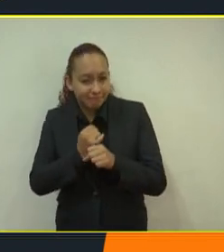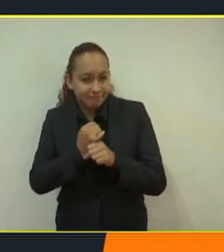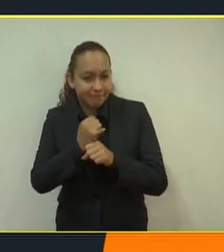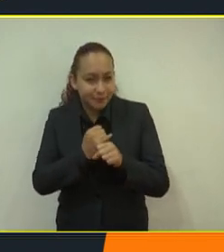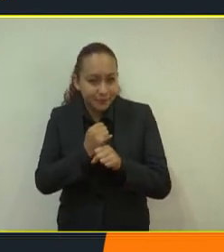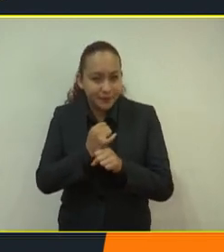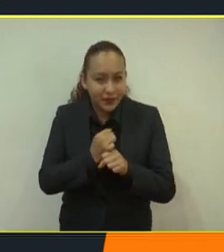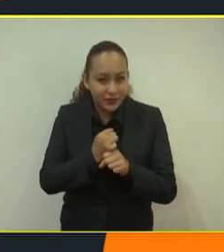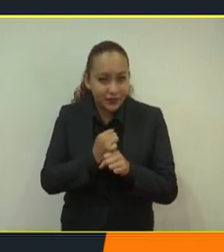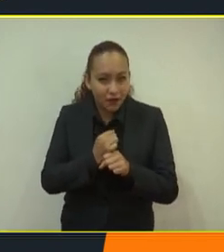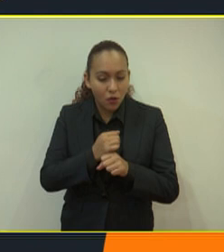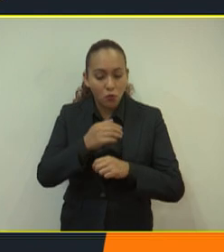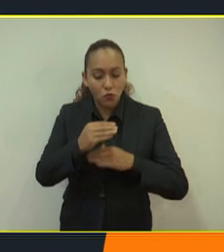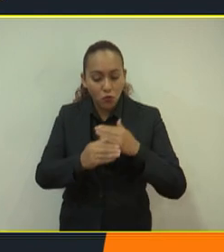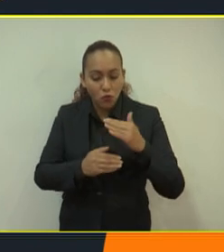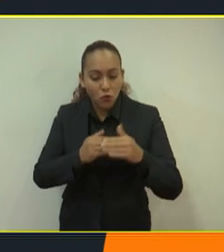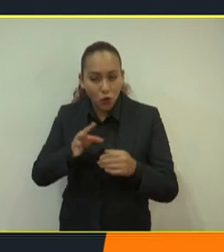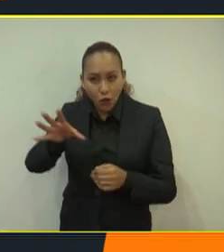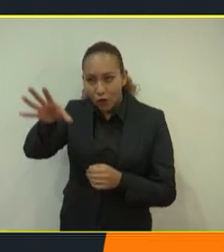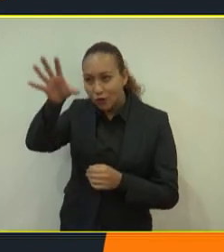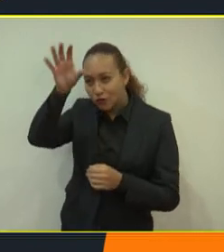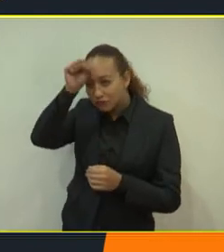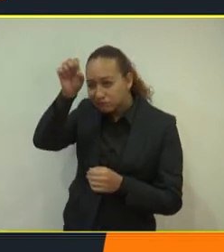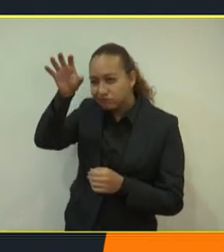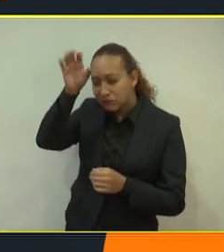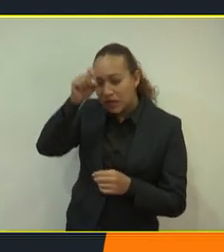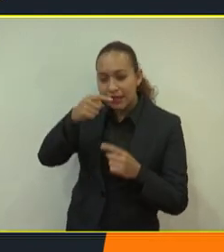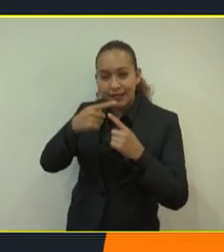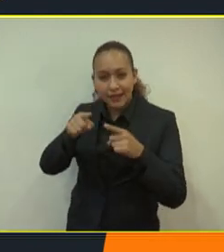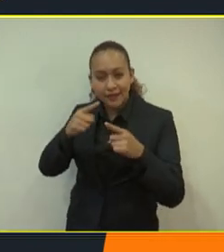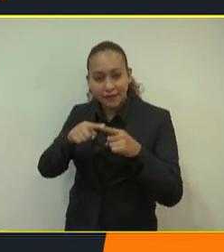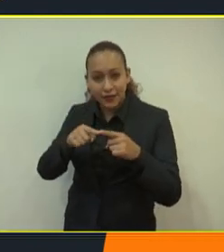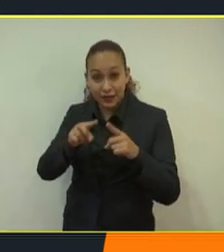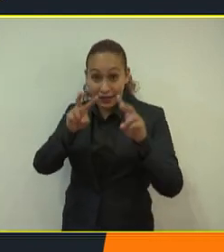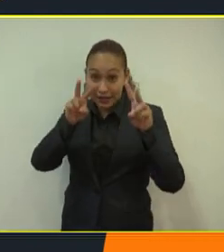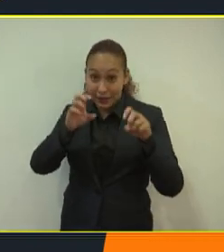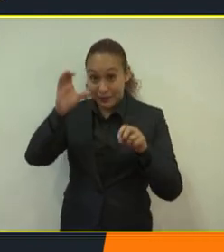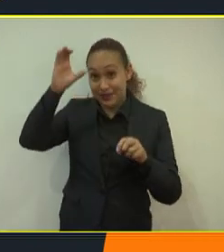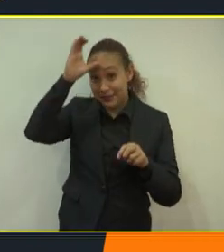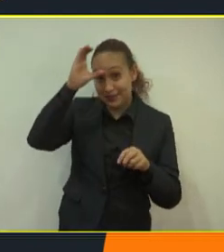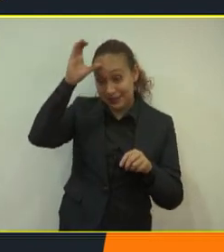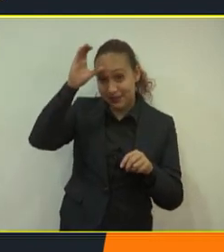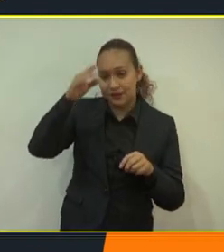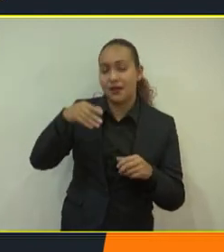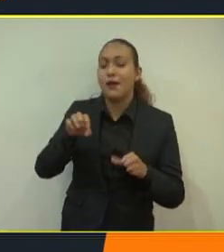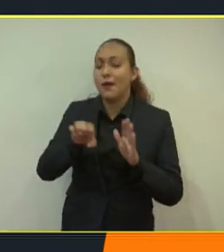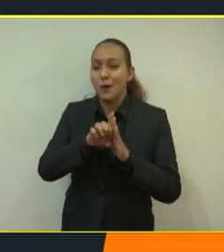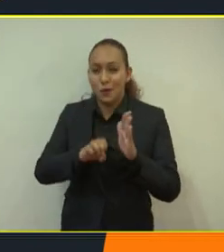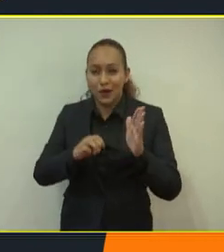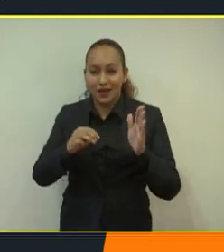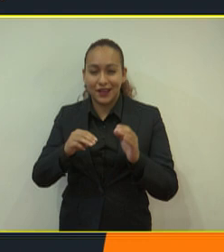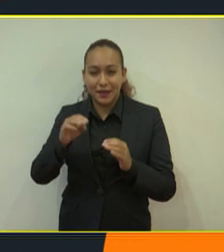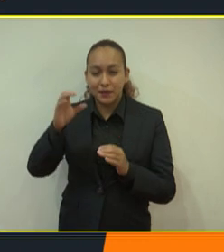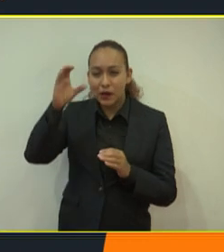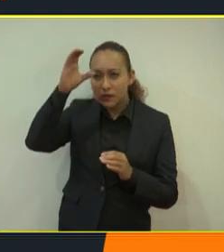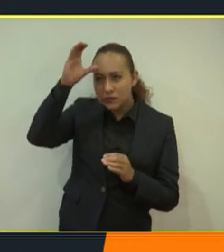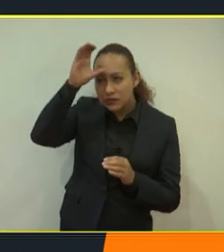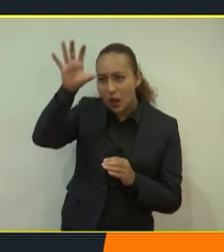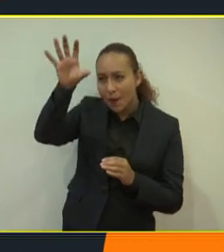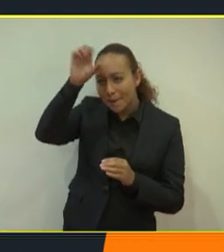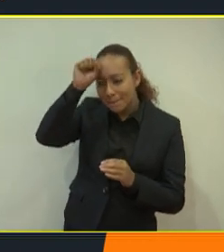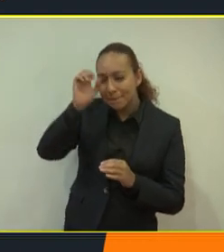algunos de los conceptos para la investigación en ciencias que nosotros teníamos. Un concepto muy importante es la microbiología,